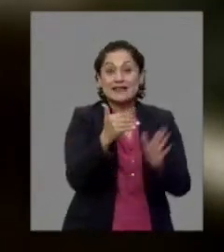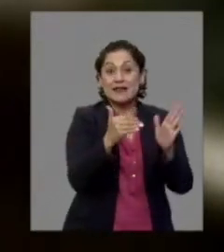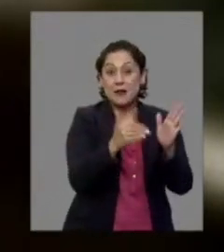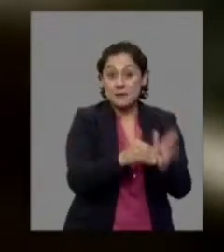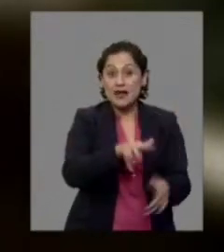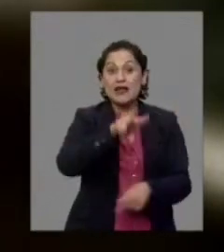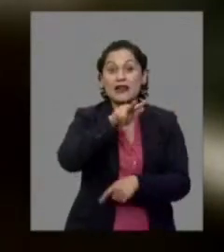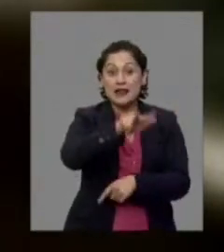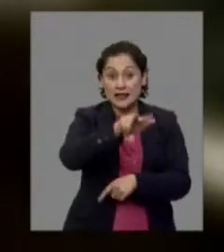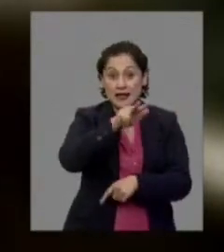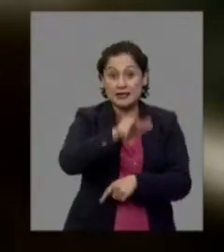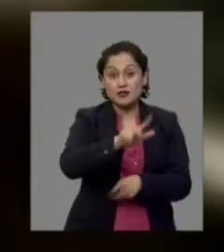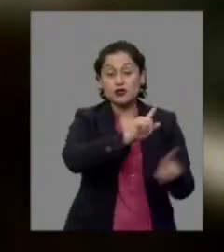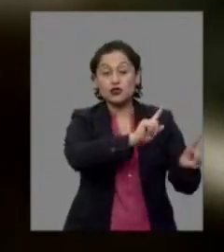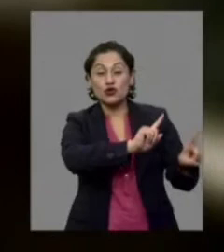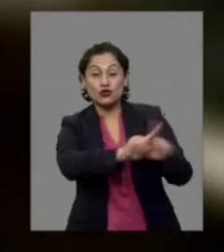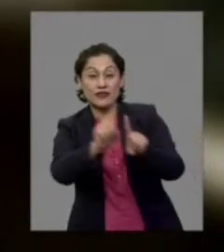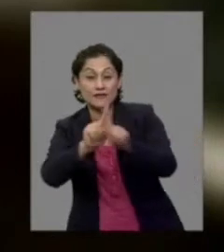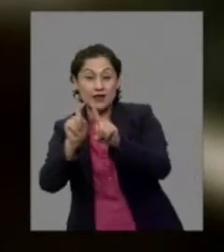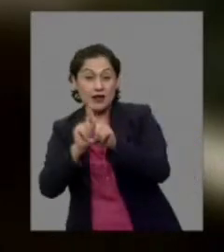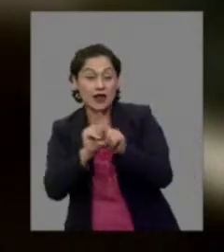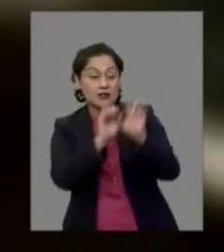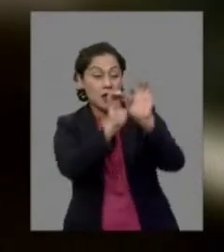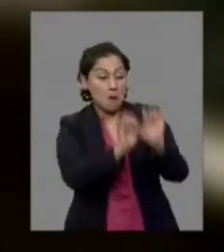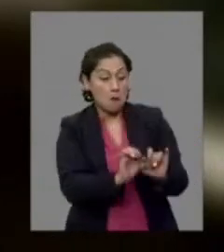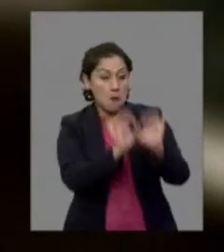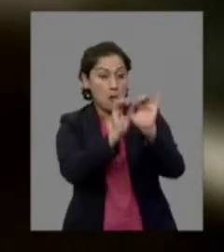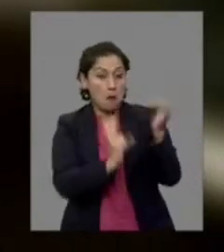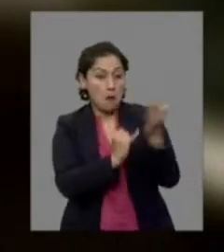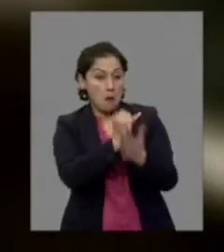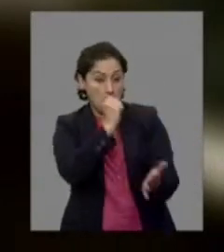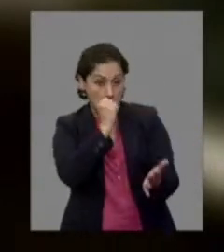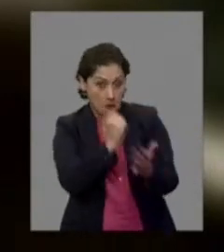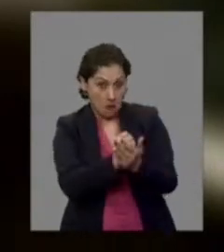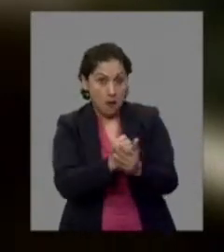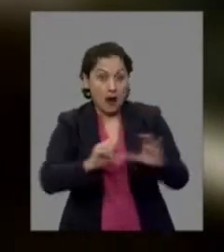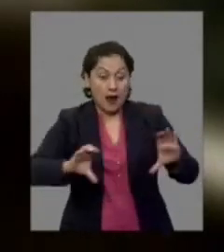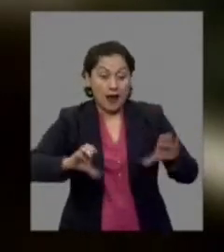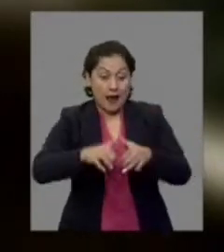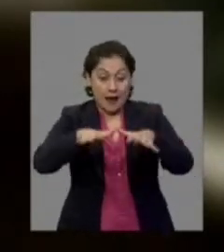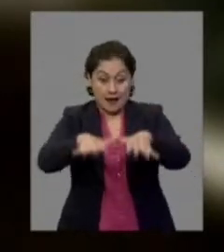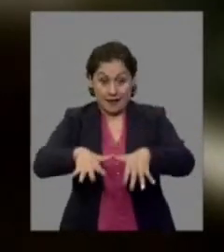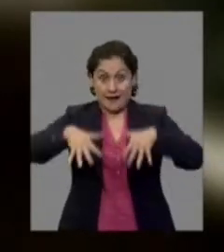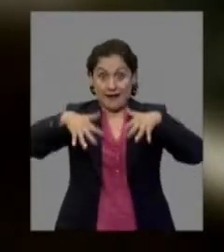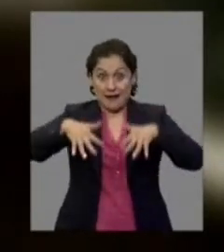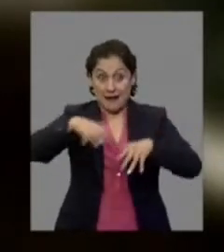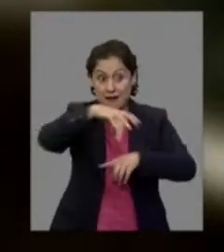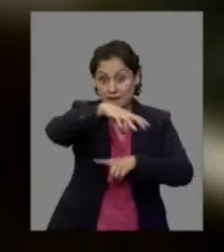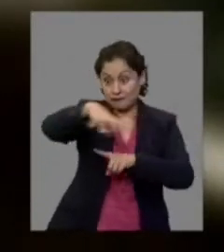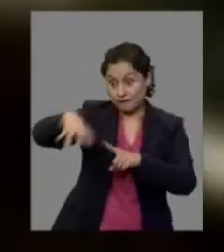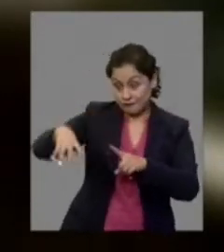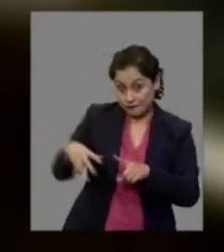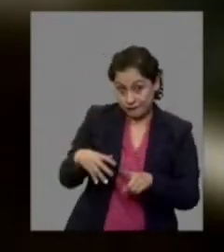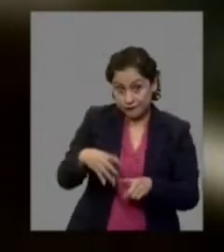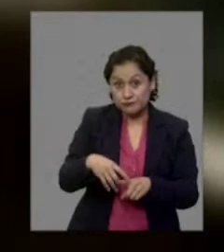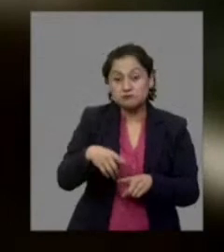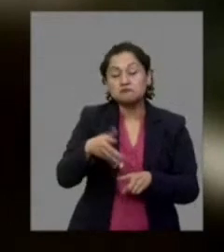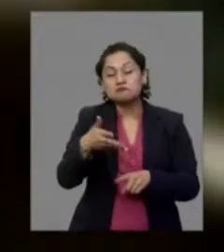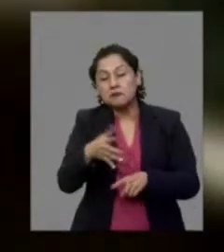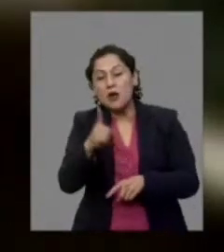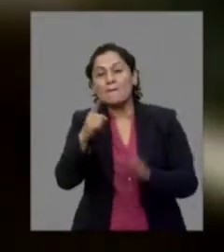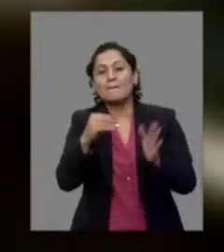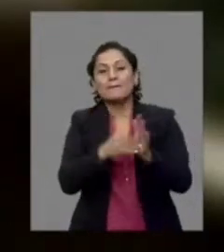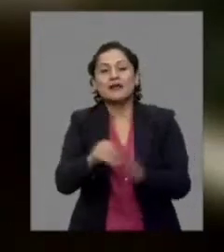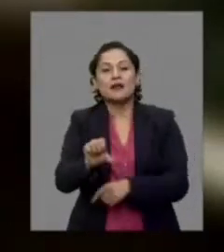durante la décima época, tanto por el Pleno como por las salas, al menos 1,011 son pertenecientes a la